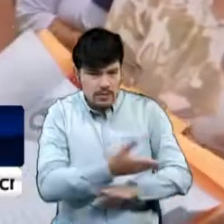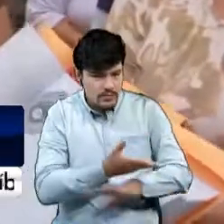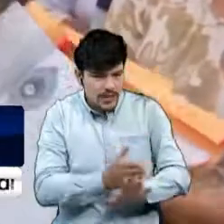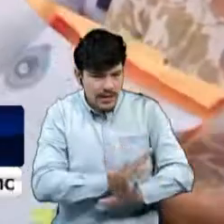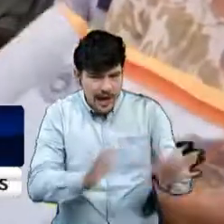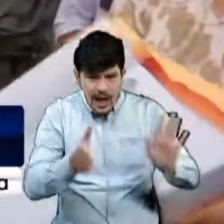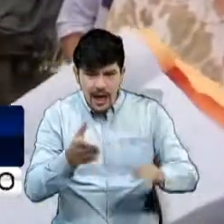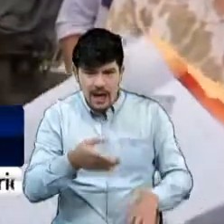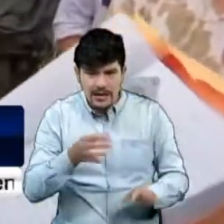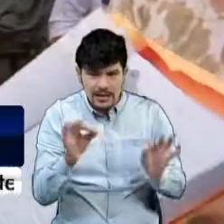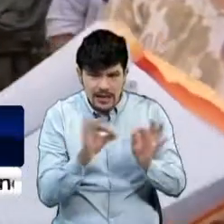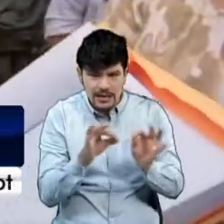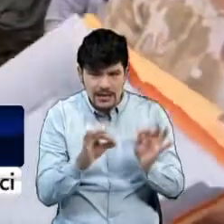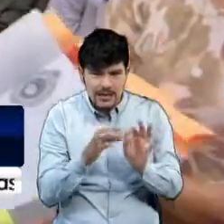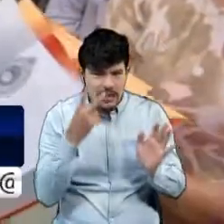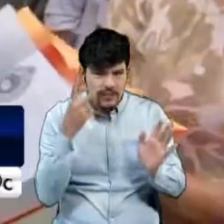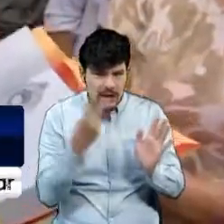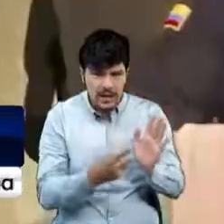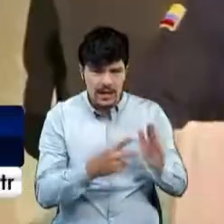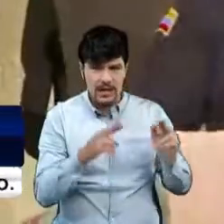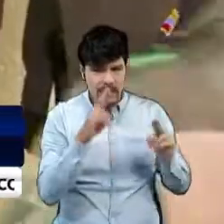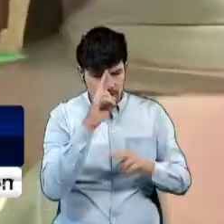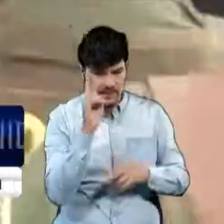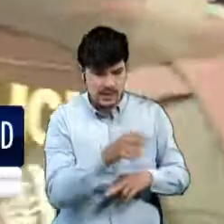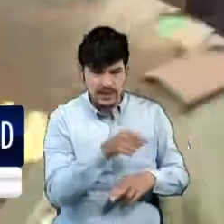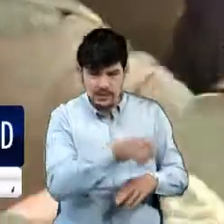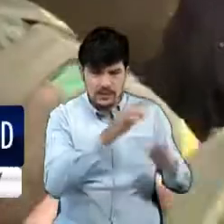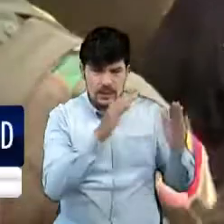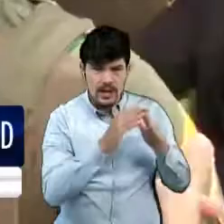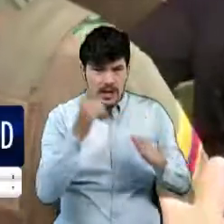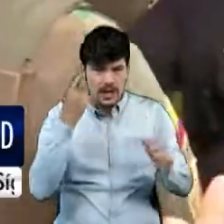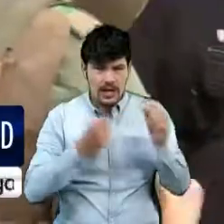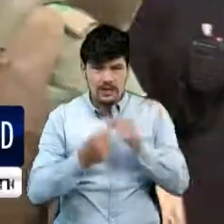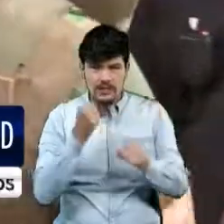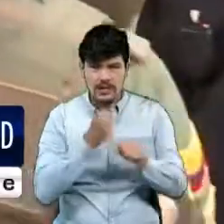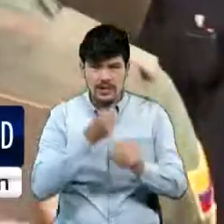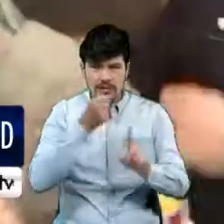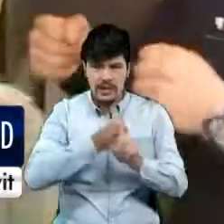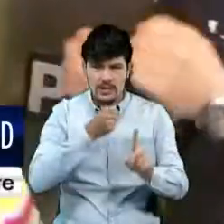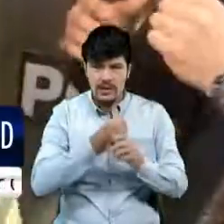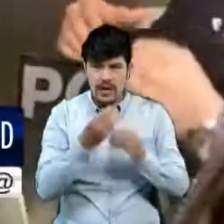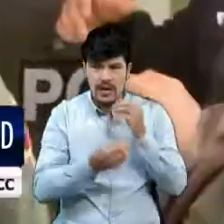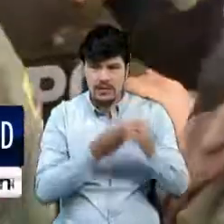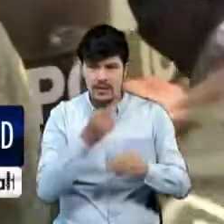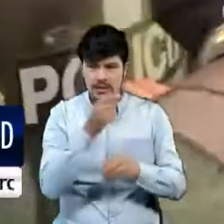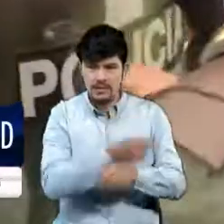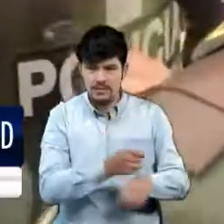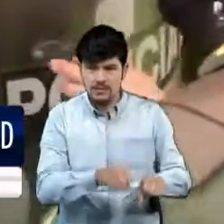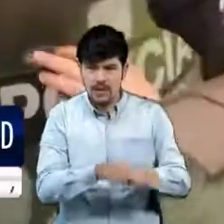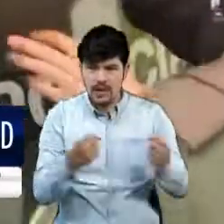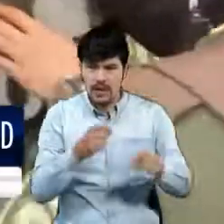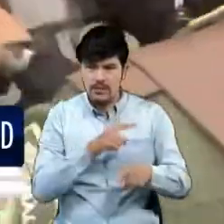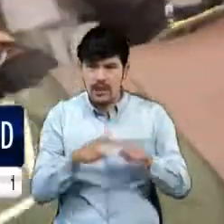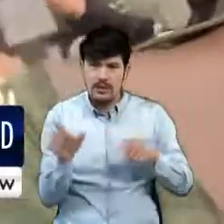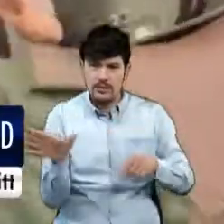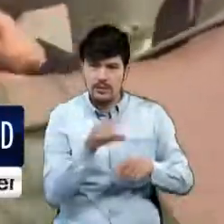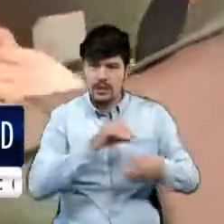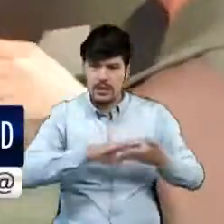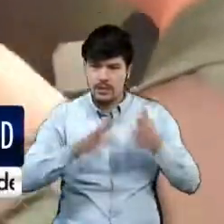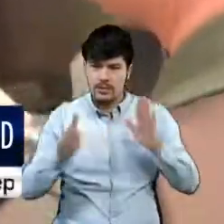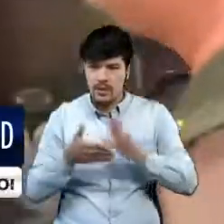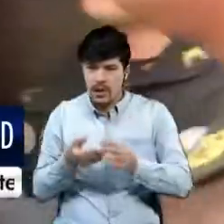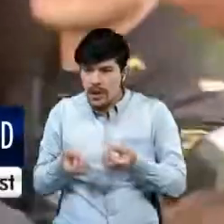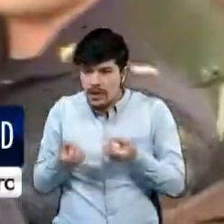nada simplemente que lo respeten esa caseta el año anterior se intentó realizar la demolición de la garita sin embargo la comunidad dio a